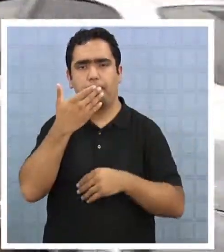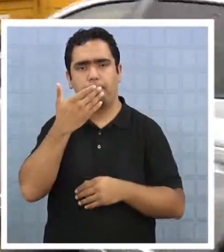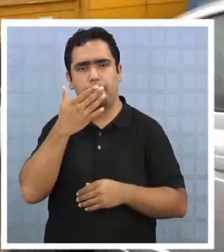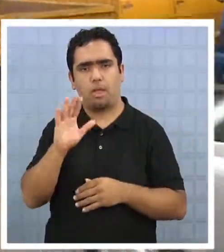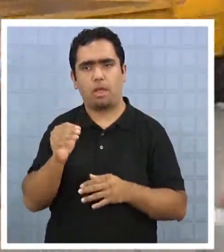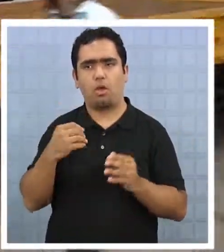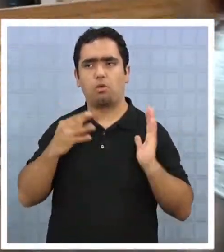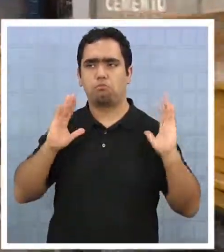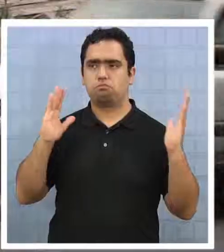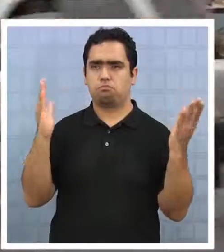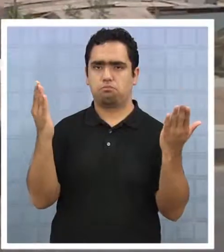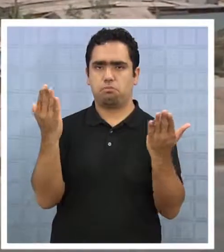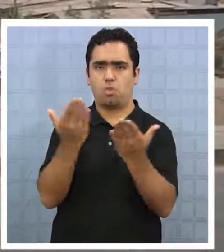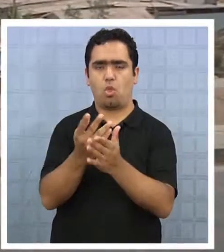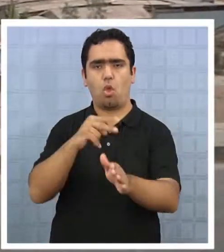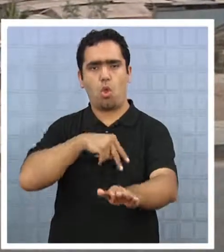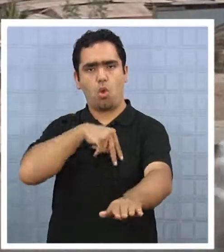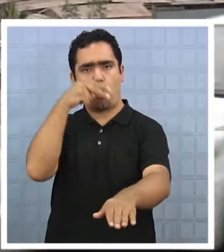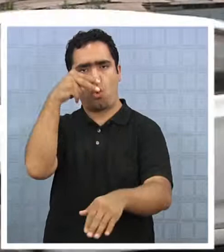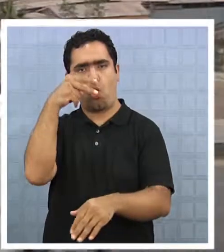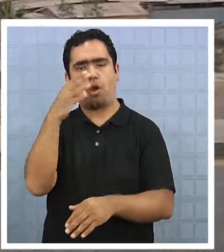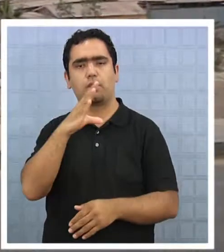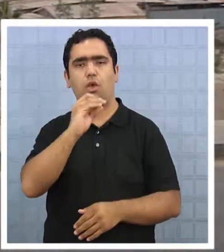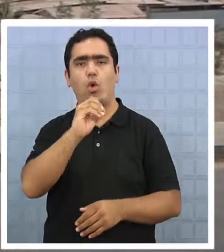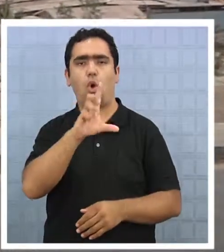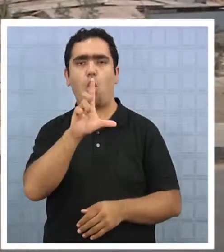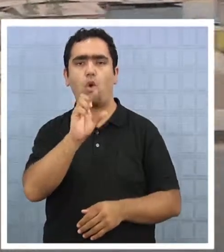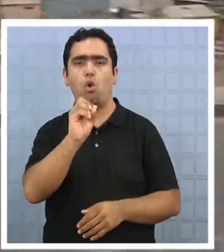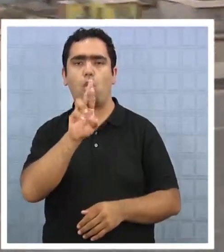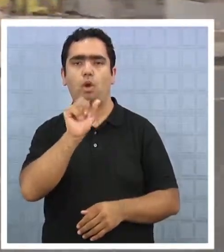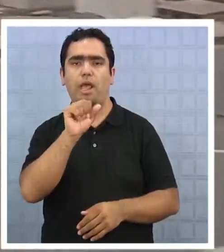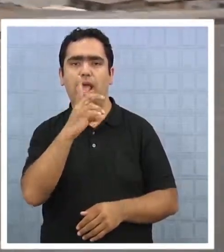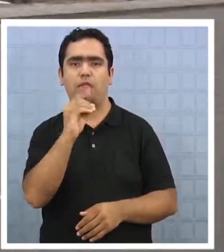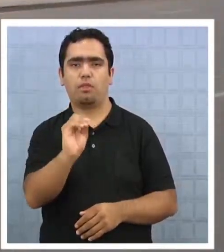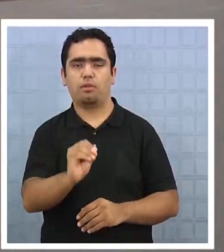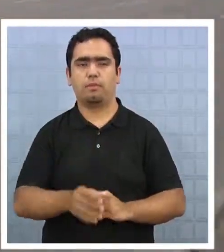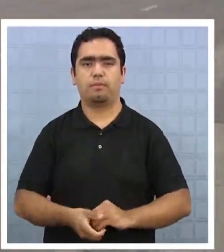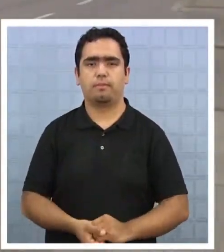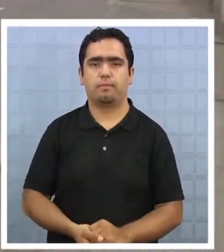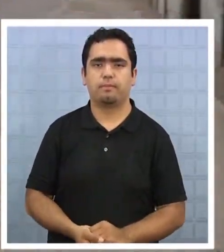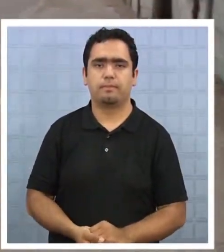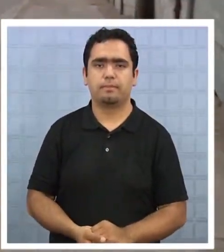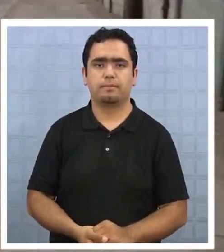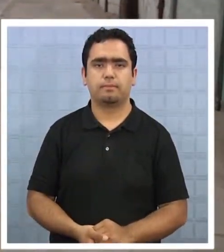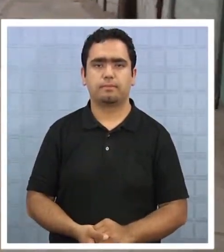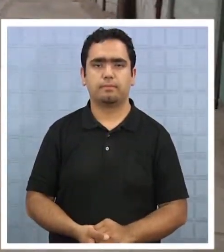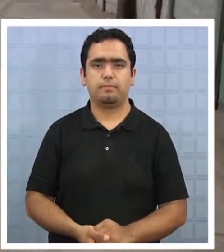infraestructura, mejorando y despejando también el área norte de El Colorado.